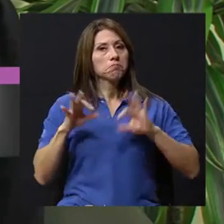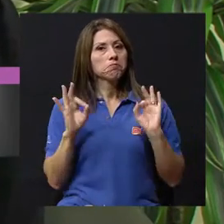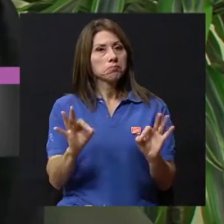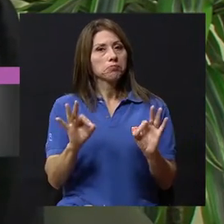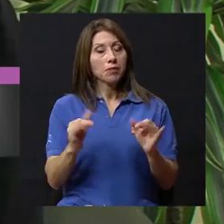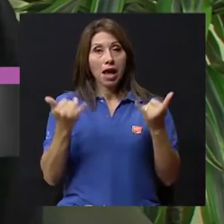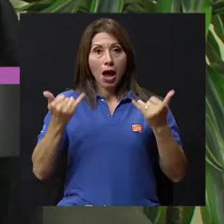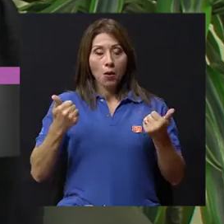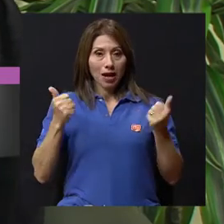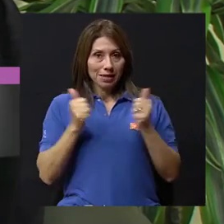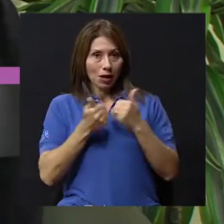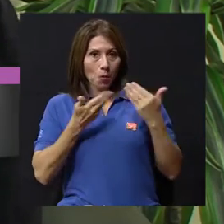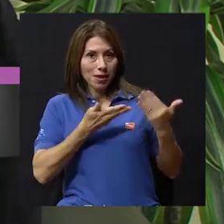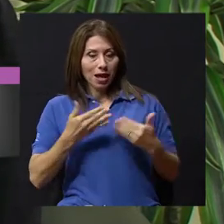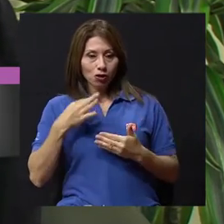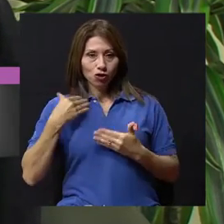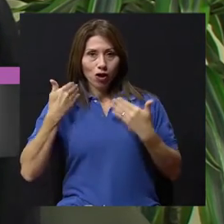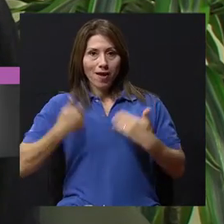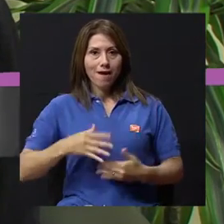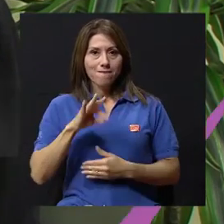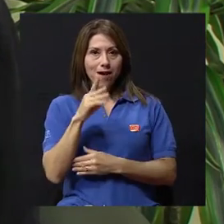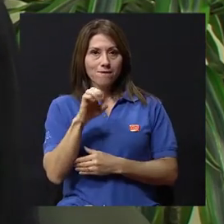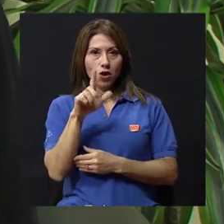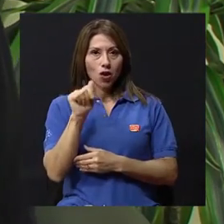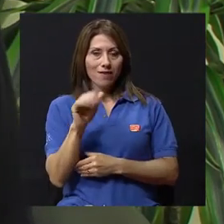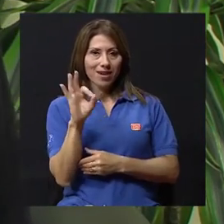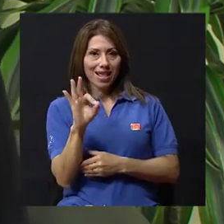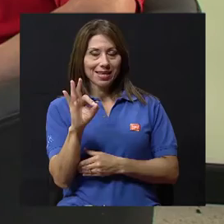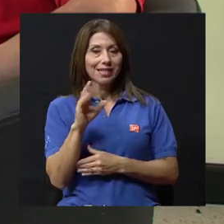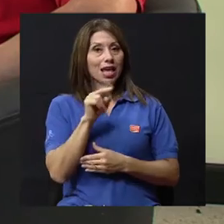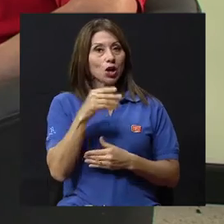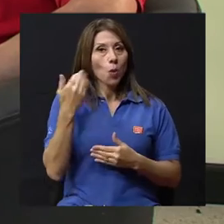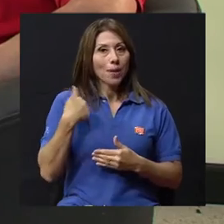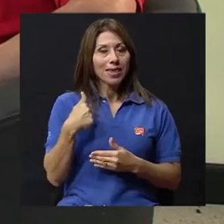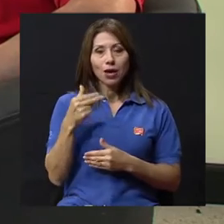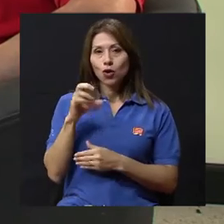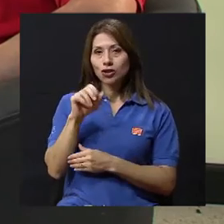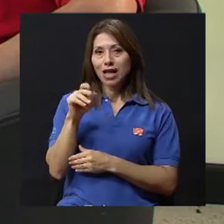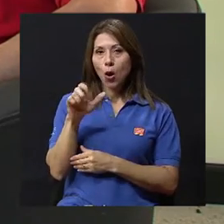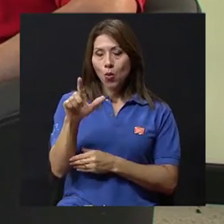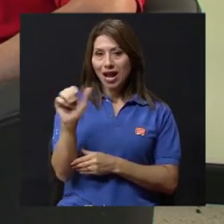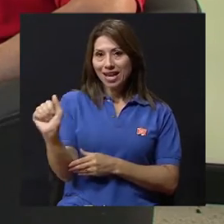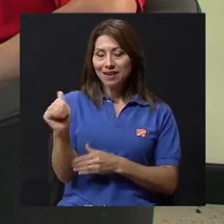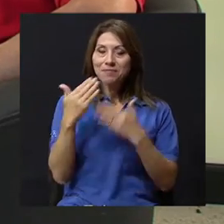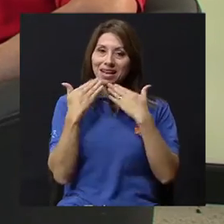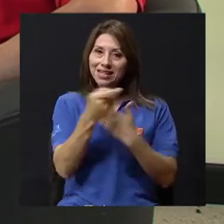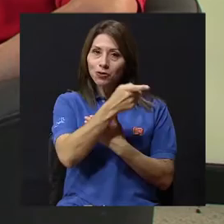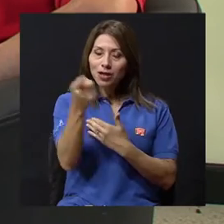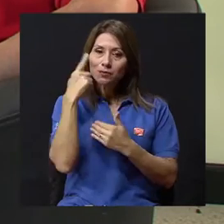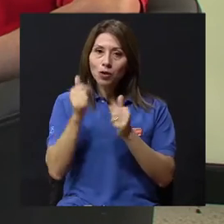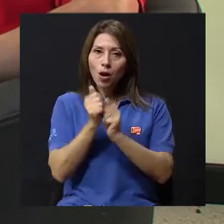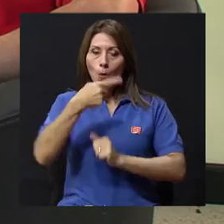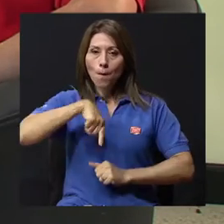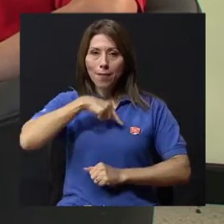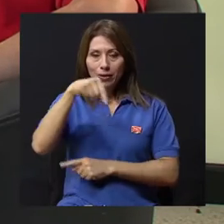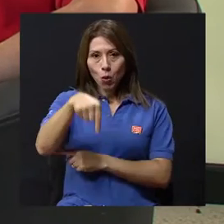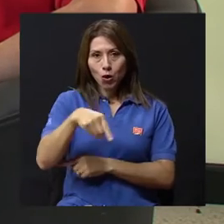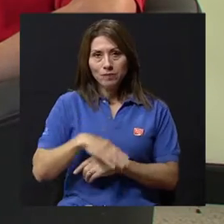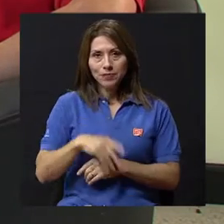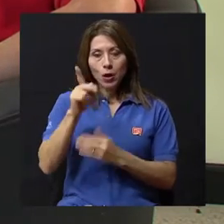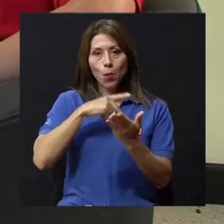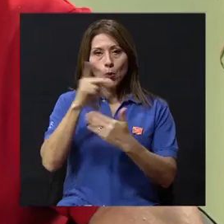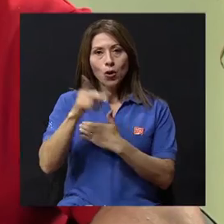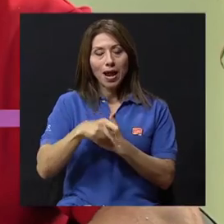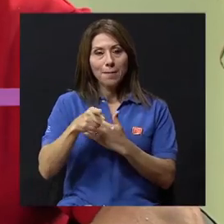bienestar. En esta ocasión les acompañamos Fabiola Fernández y mi compañero Saúl Aguilar. Muchísimas gracias en sus hogares por acompañarnos el día de